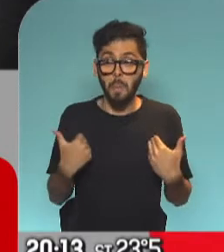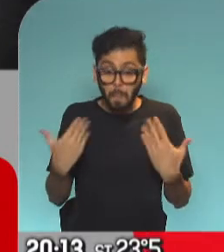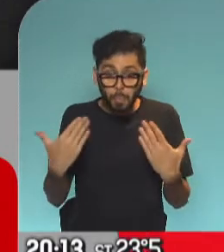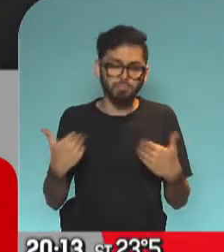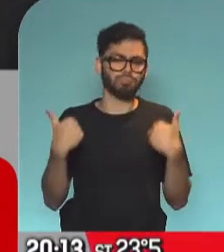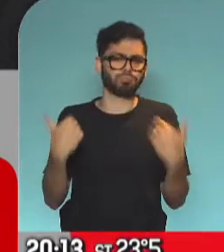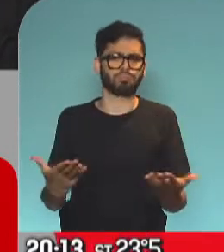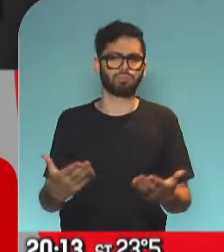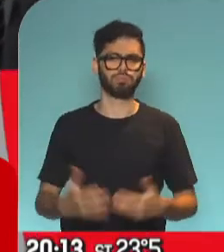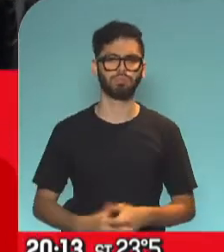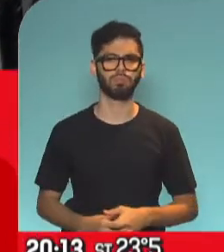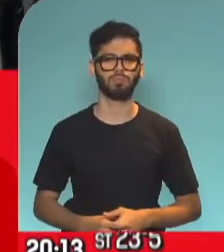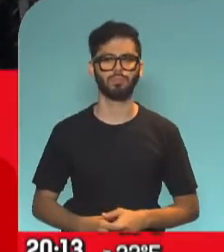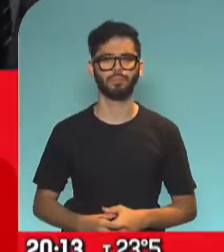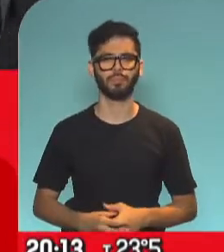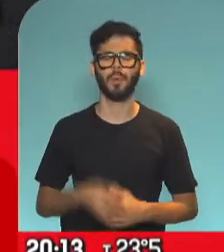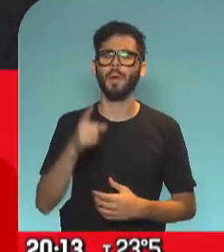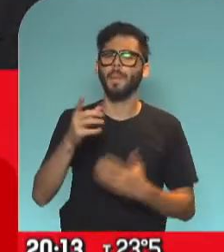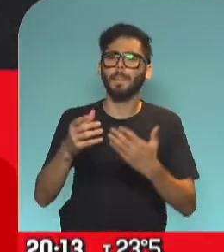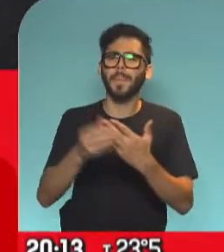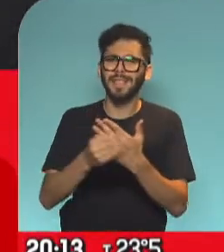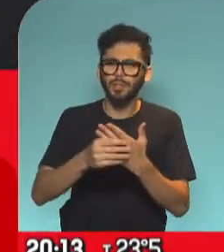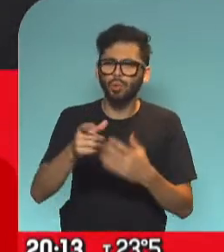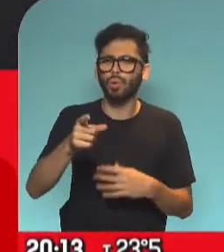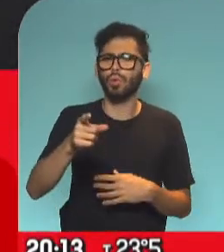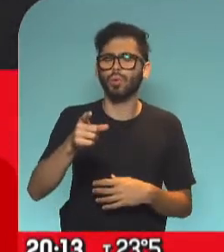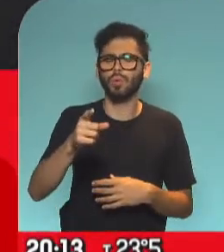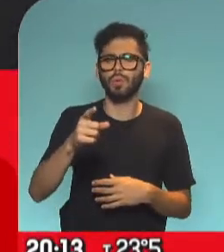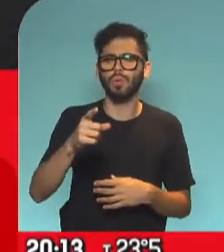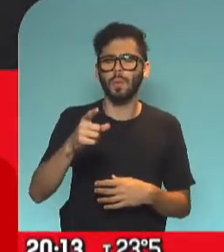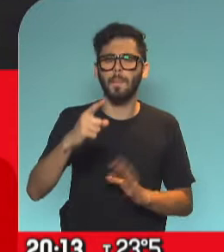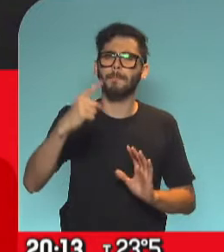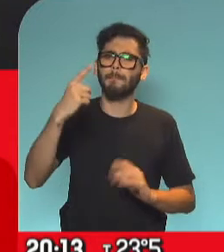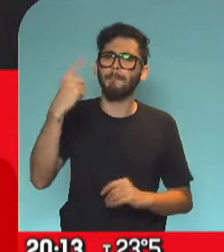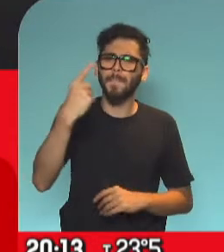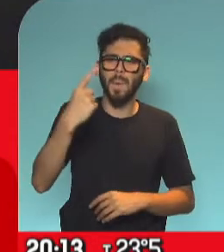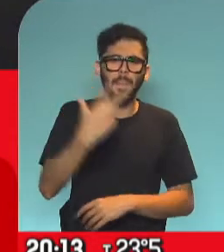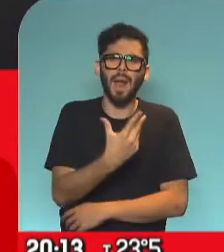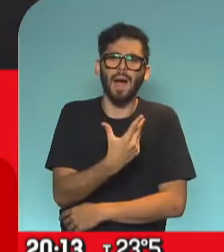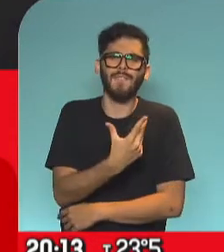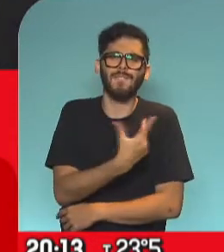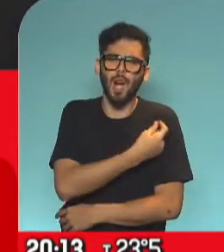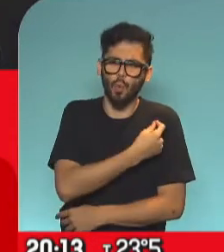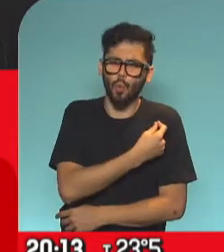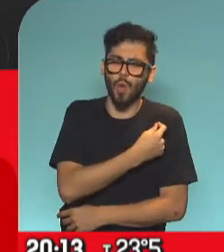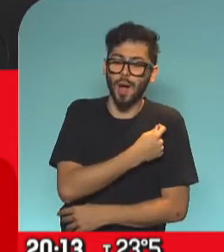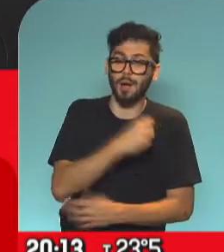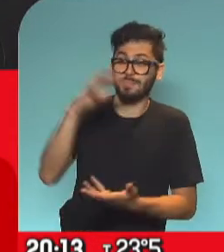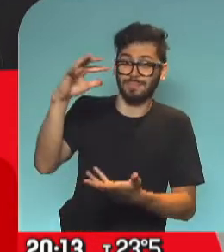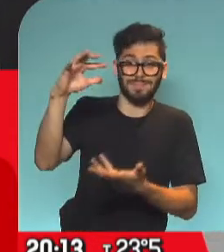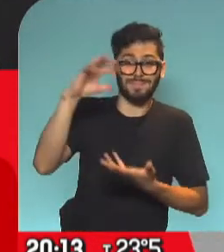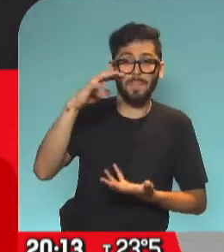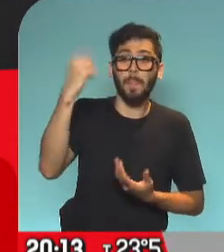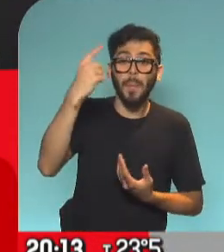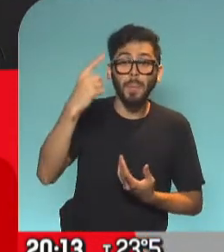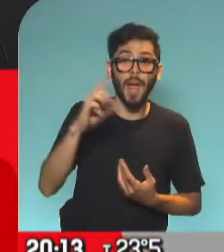de dar. Ministro, ¿está confirmado que la primera vacuna que va a llegar a la Argentina contra el coronavirus es la